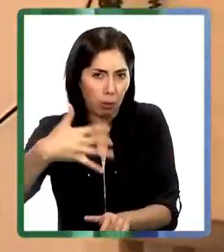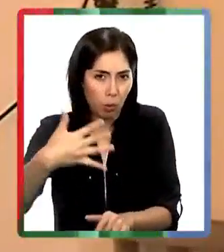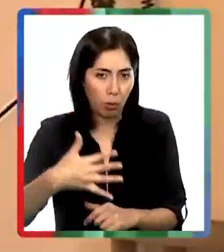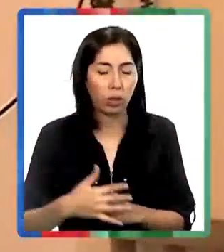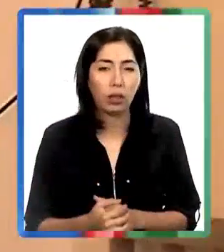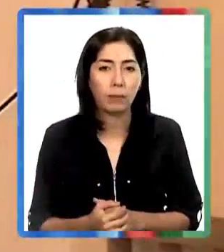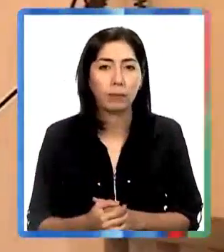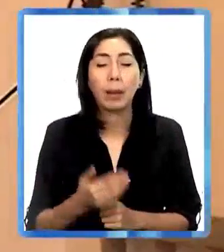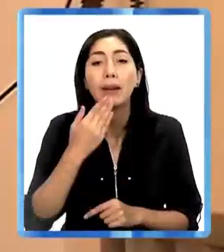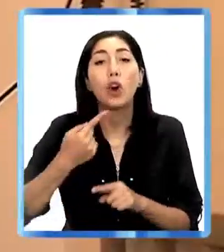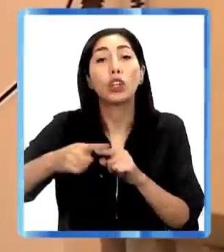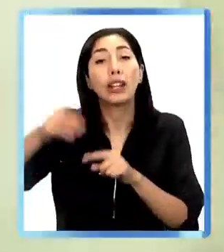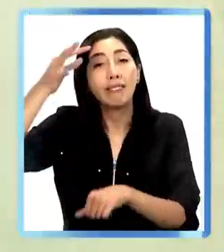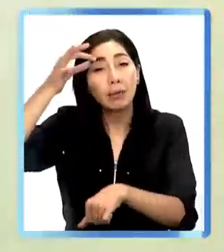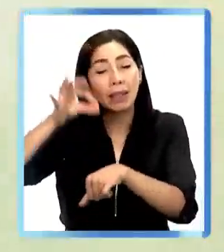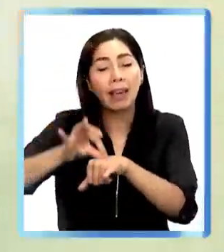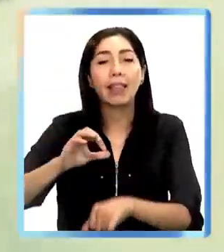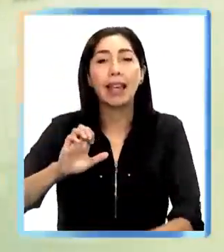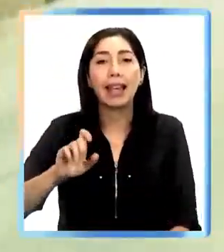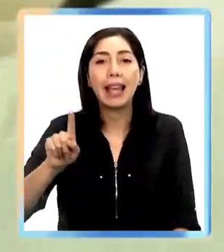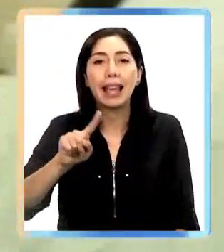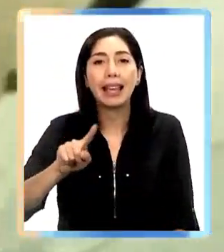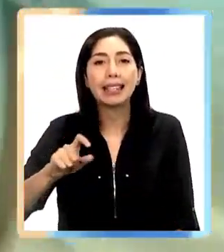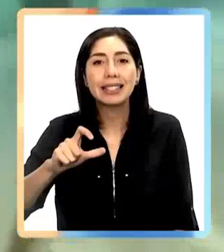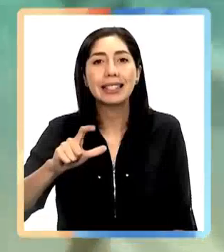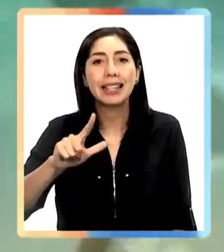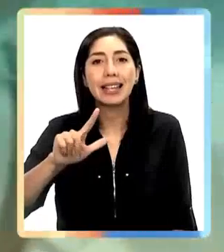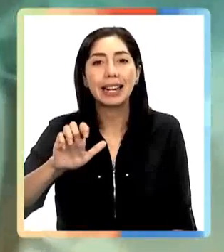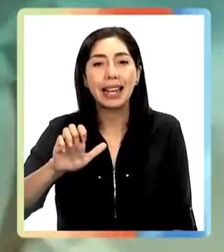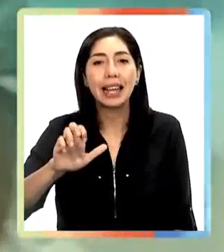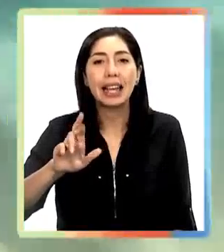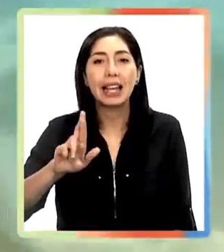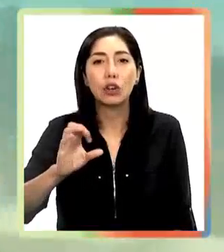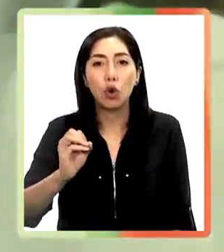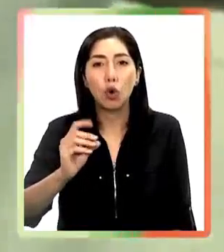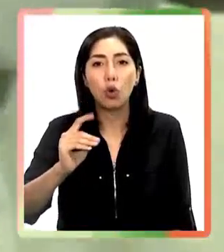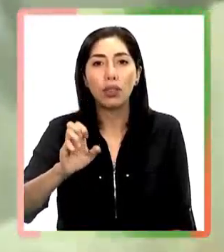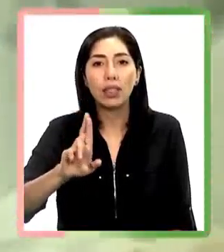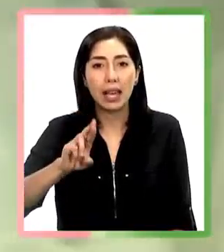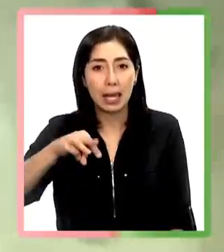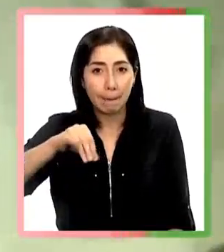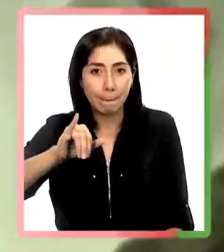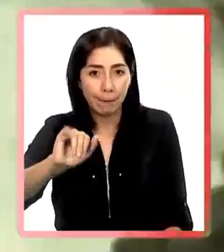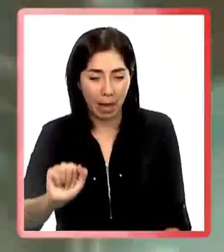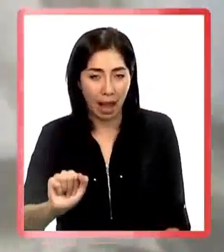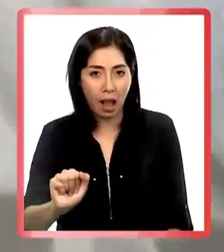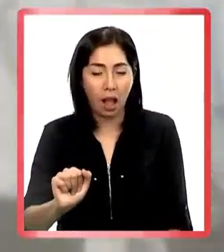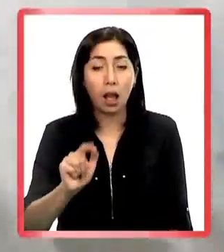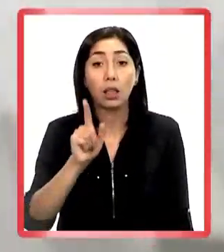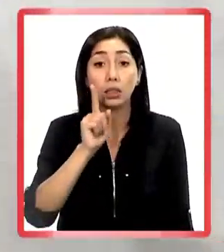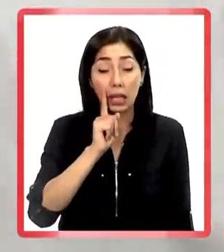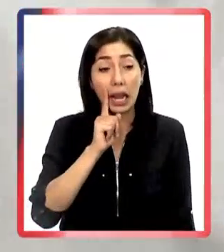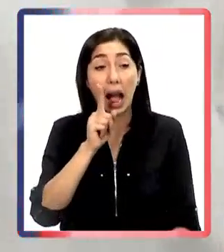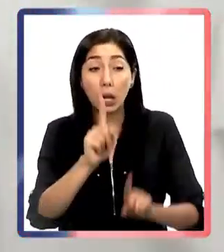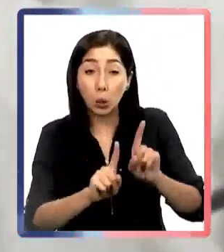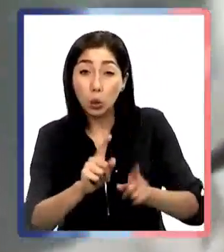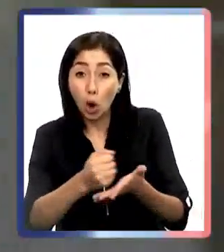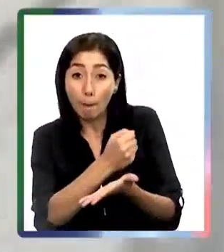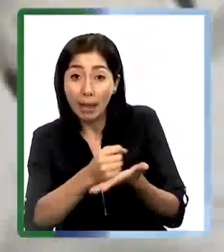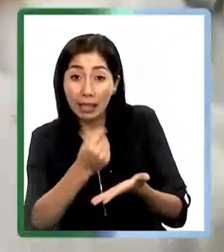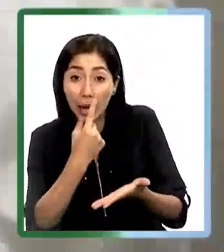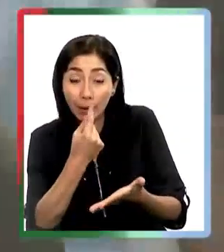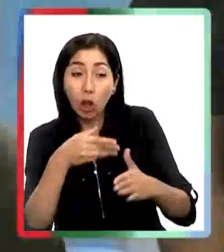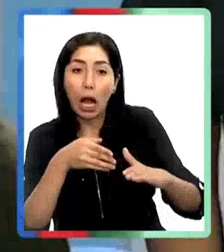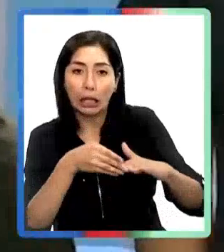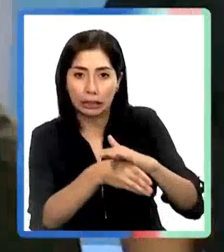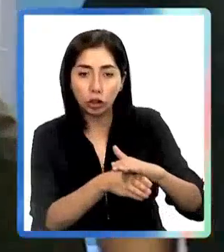por ejemplo, la esclerodermia, que es una enfermedad catalogada de baja frecuencia, tiene un acceso a ciertos medicamentos, pero no